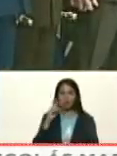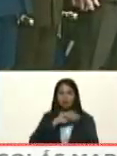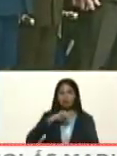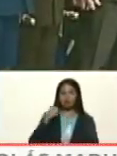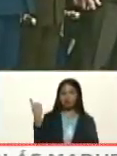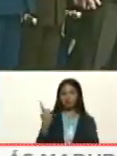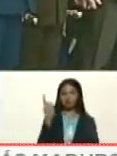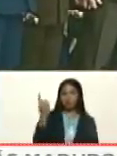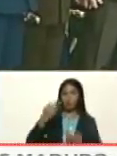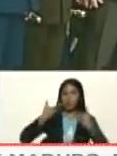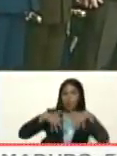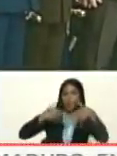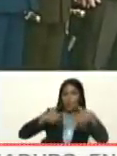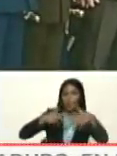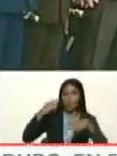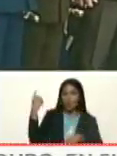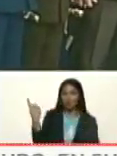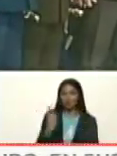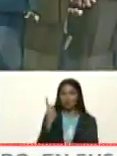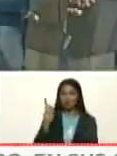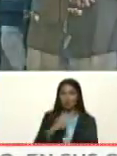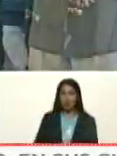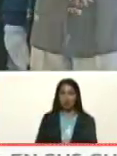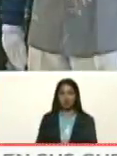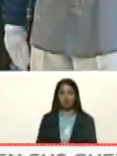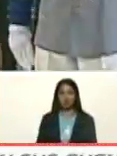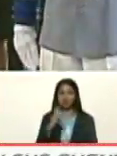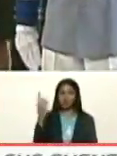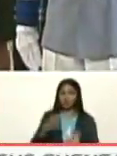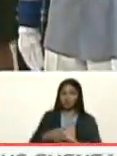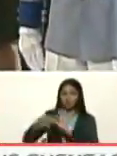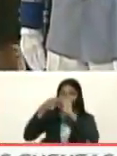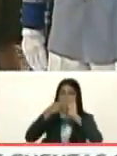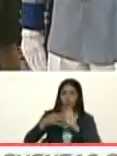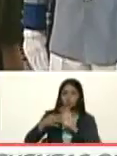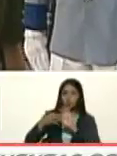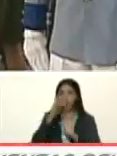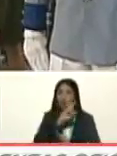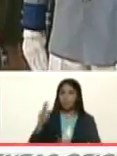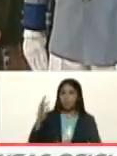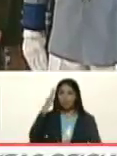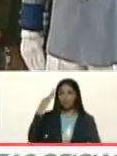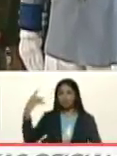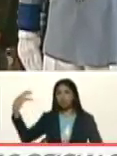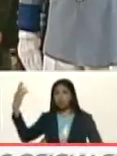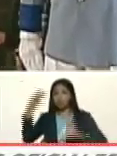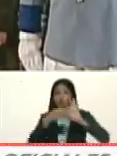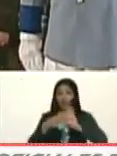solo ejército, éramos una sola república, éramos un solo sueño.